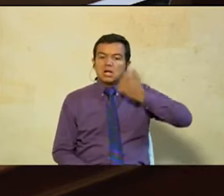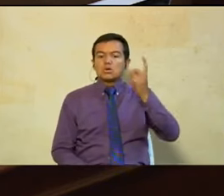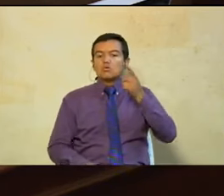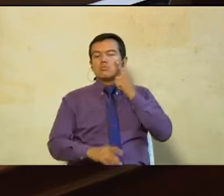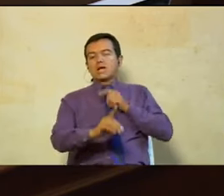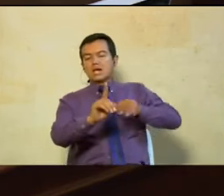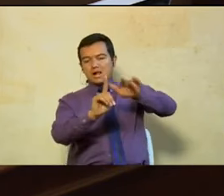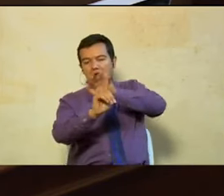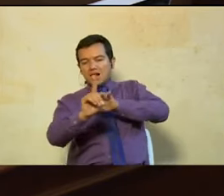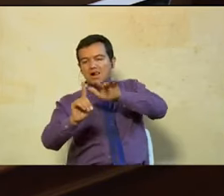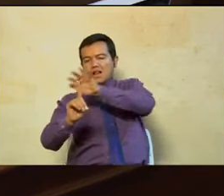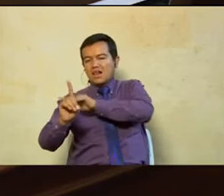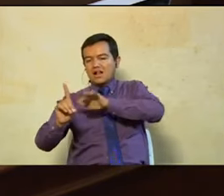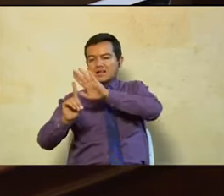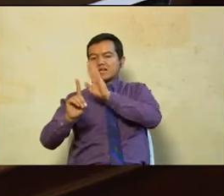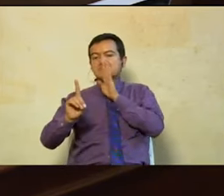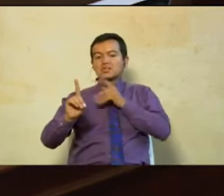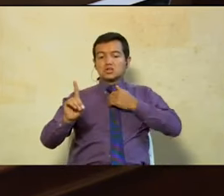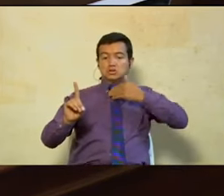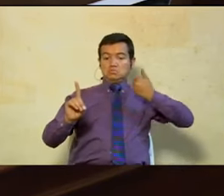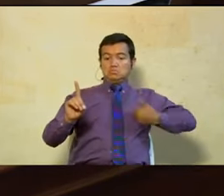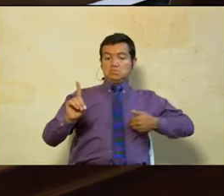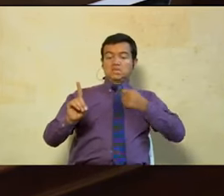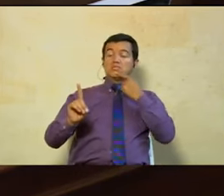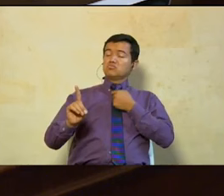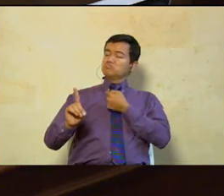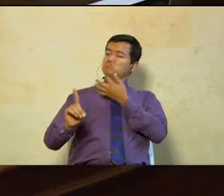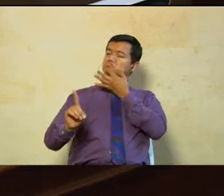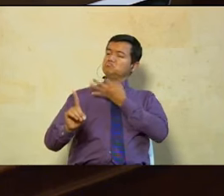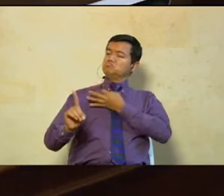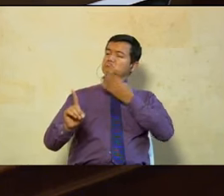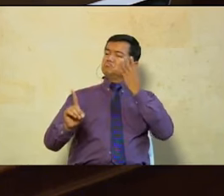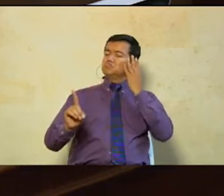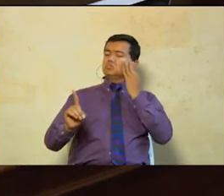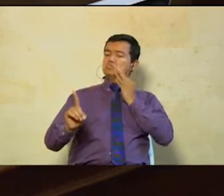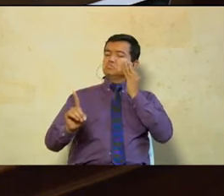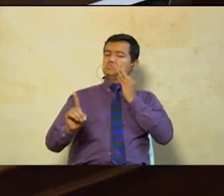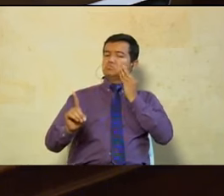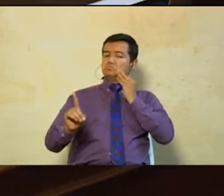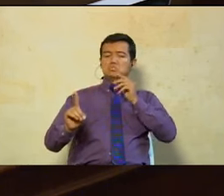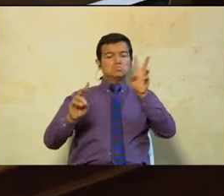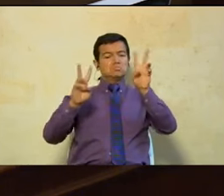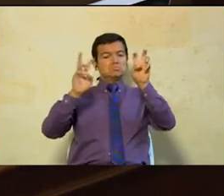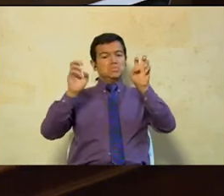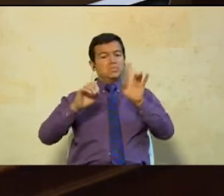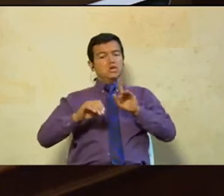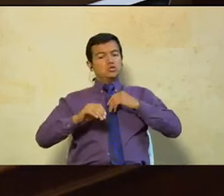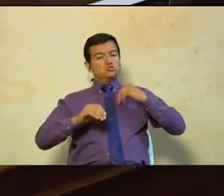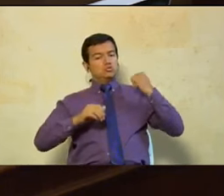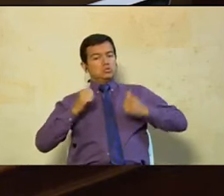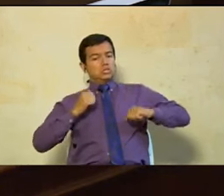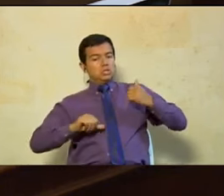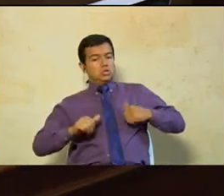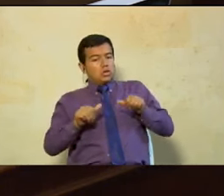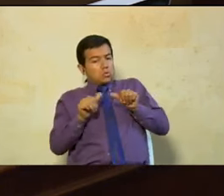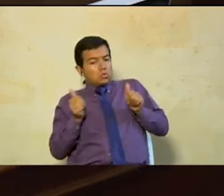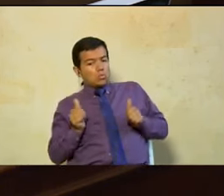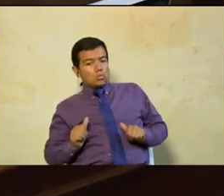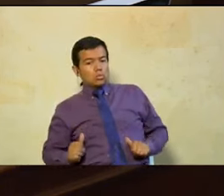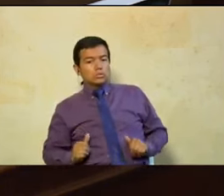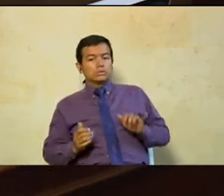engaños de quienes dicen ser expertos en materia de las cirugías